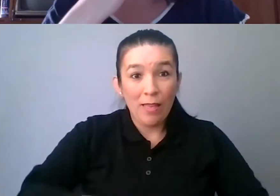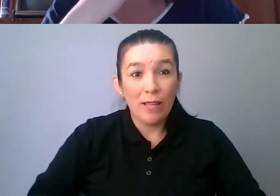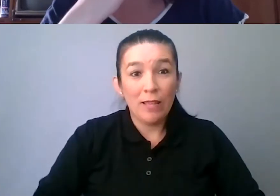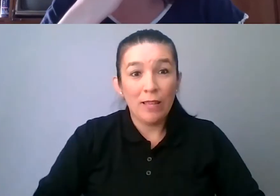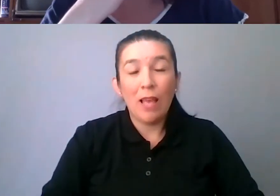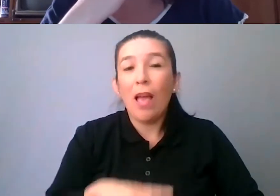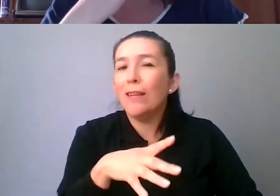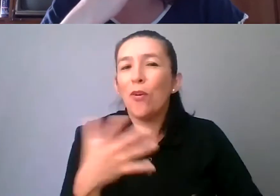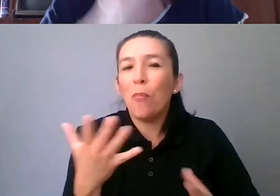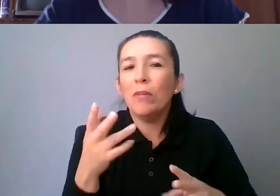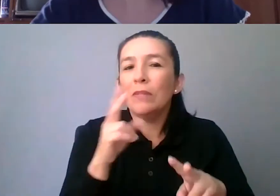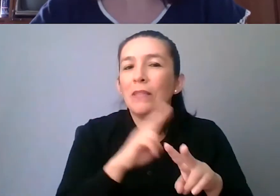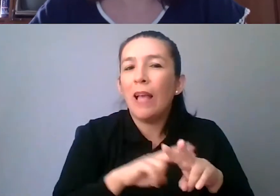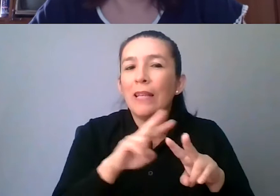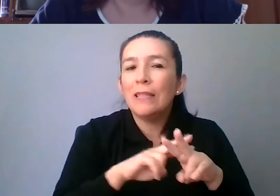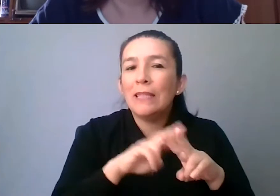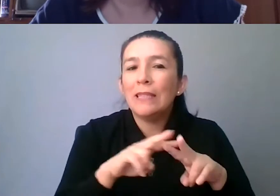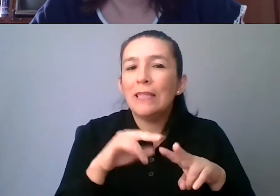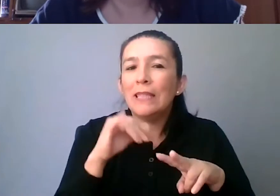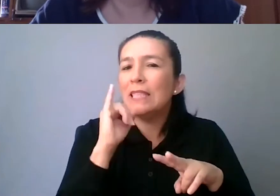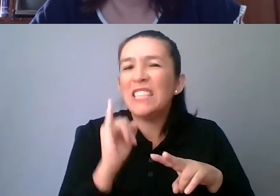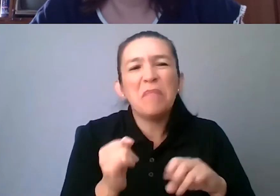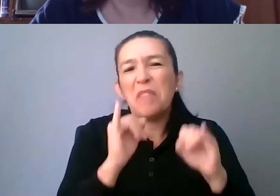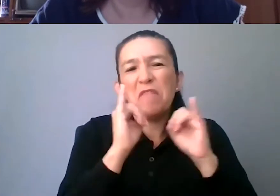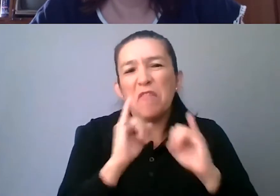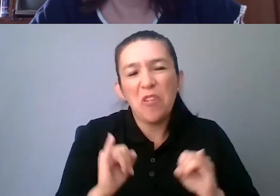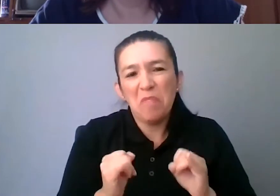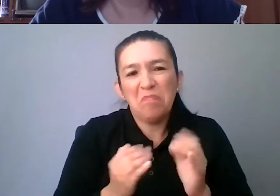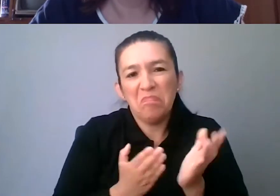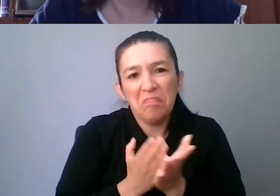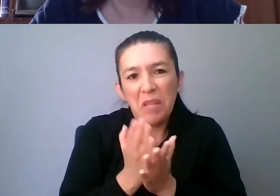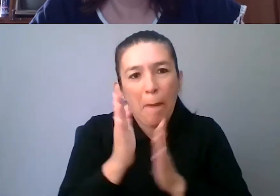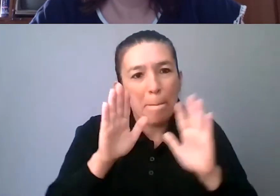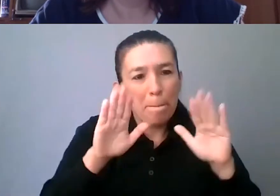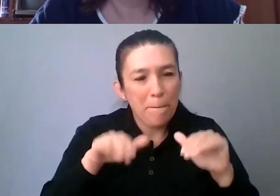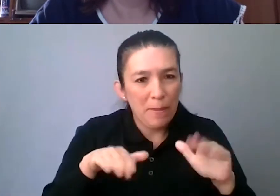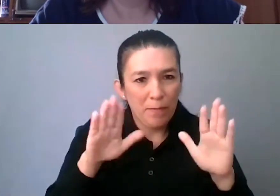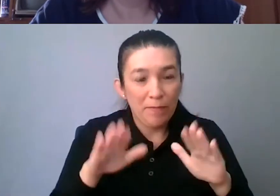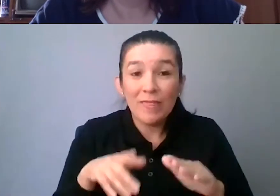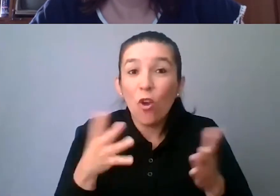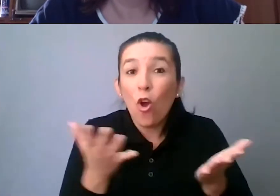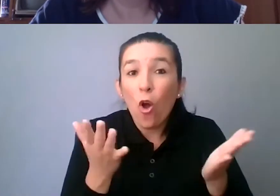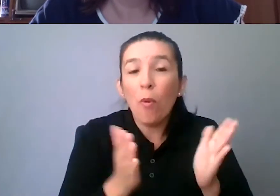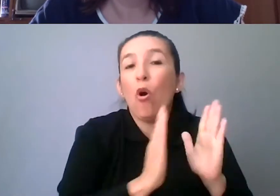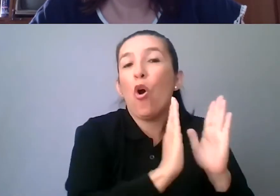grandemente se hacen siempre de la misma manera, la misma secuencia. Y esa secuencia él